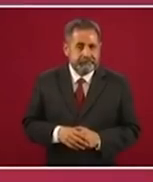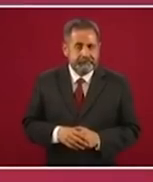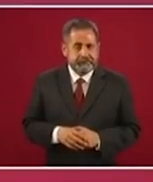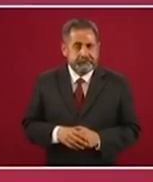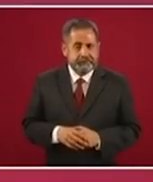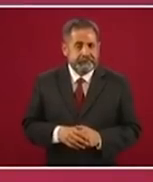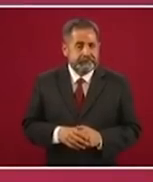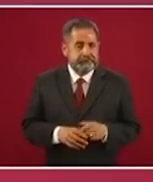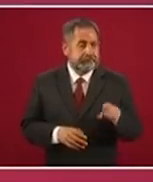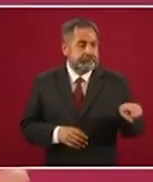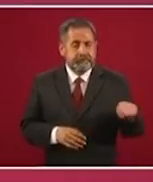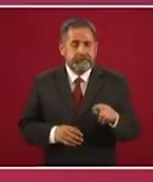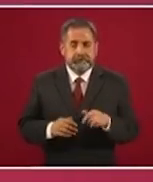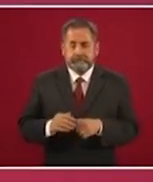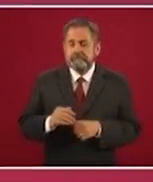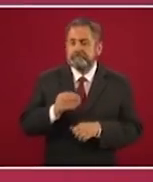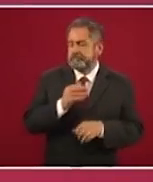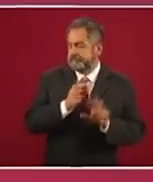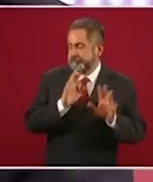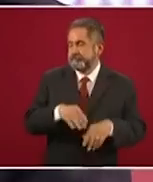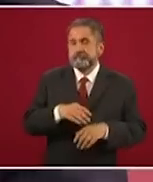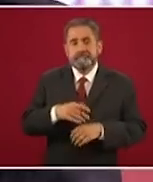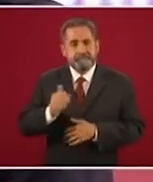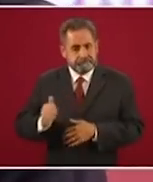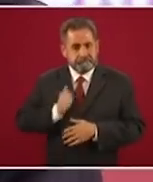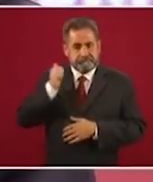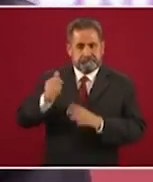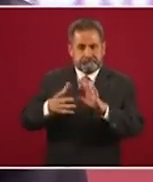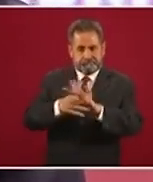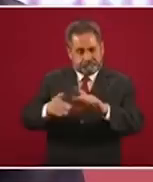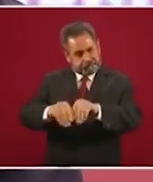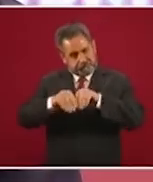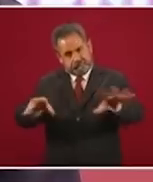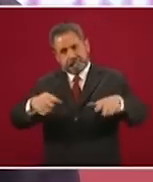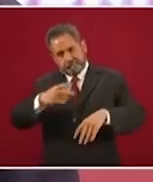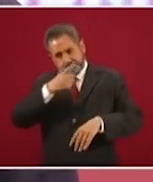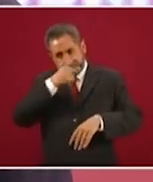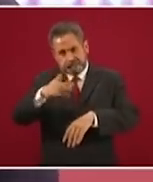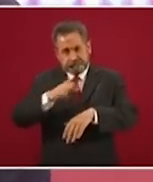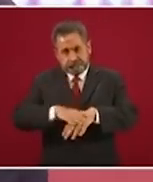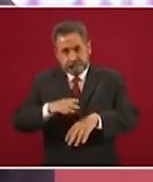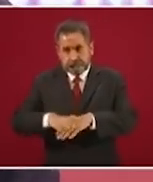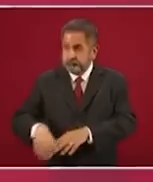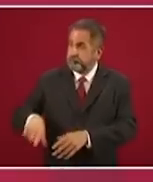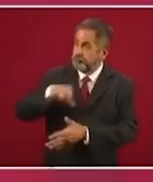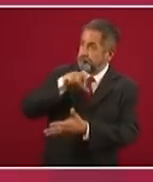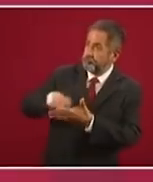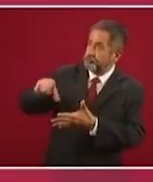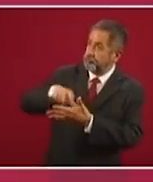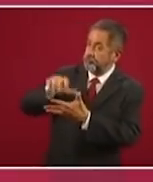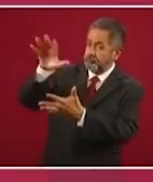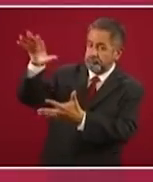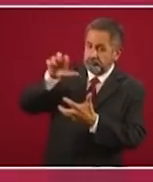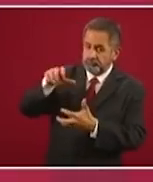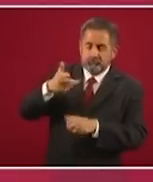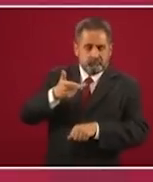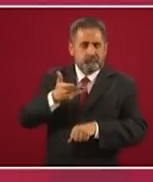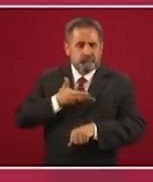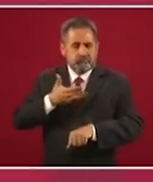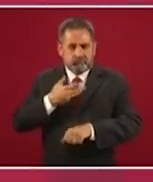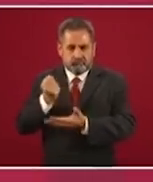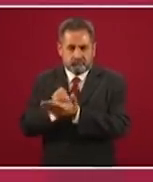Se aprovecha para aclararles que lo que se está comprando tiene la